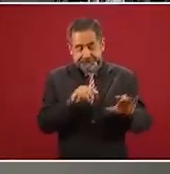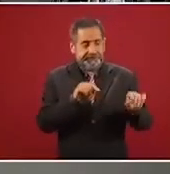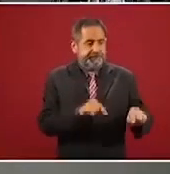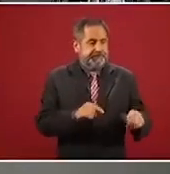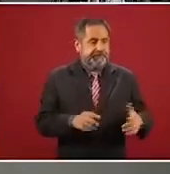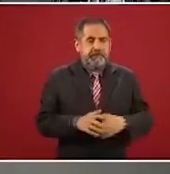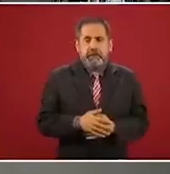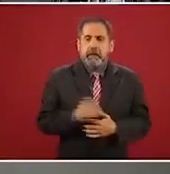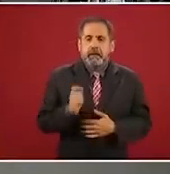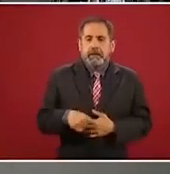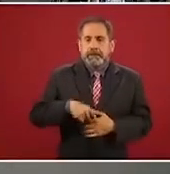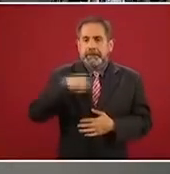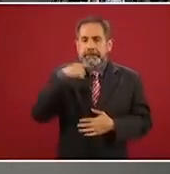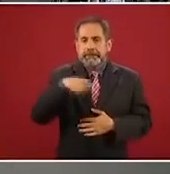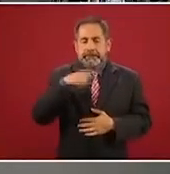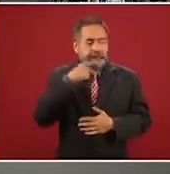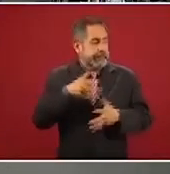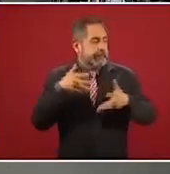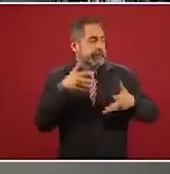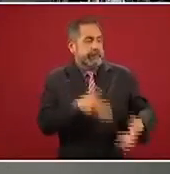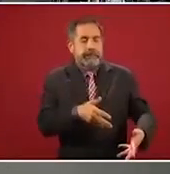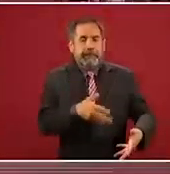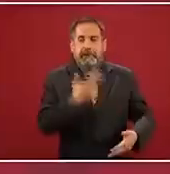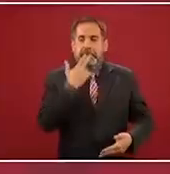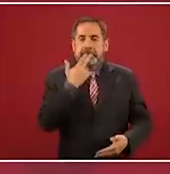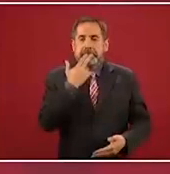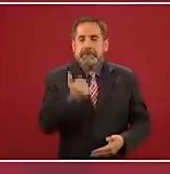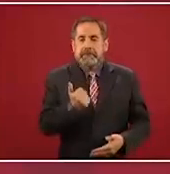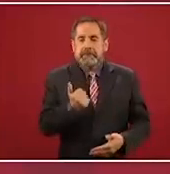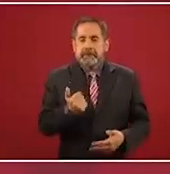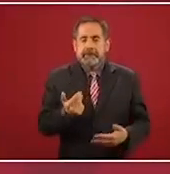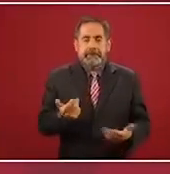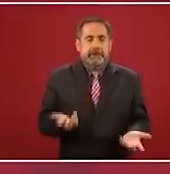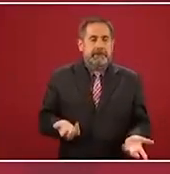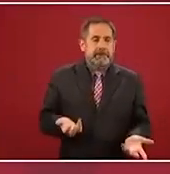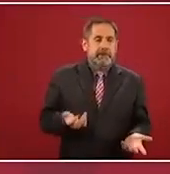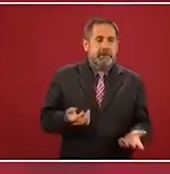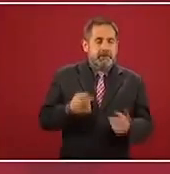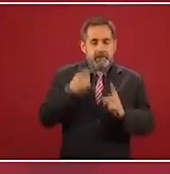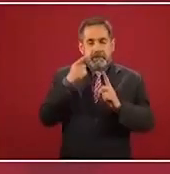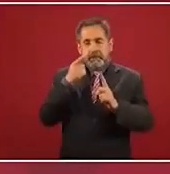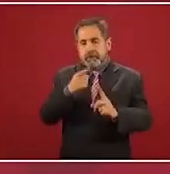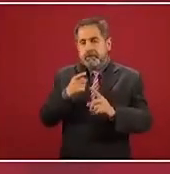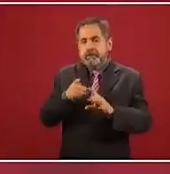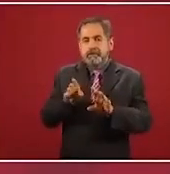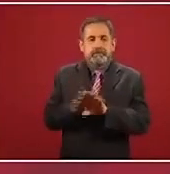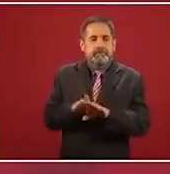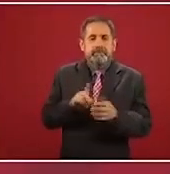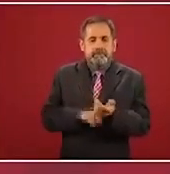que quedó inservible, porque el propósito era